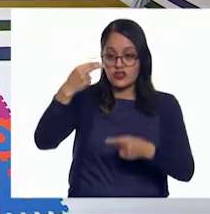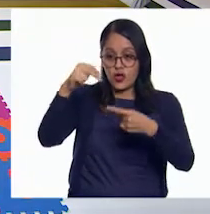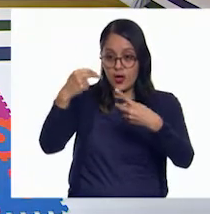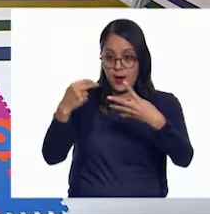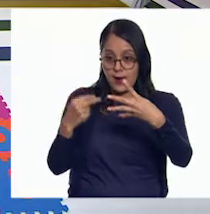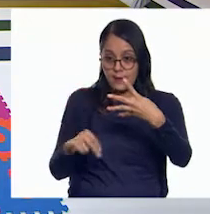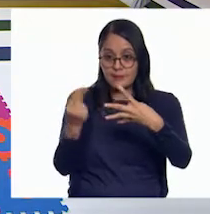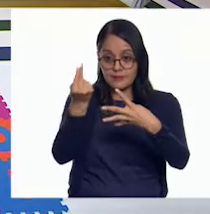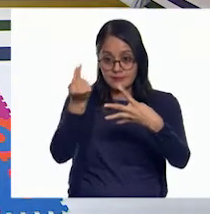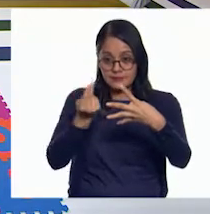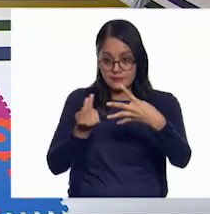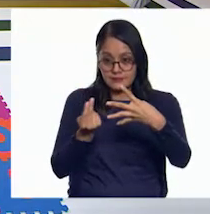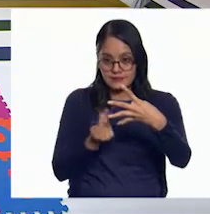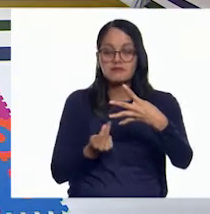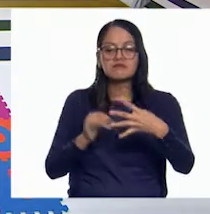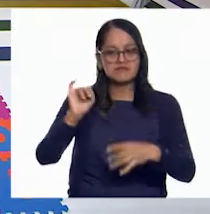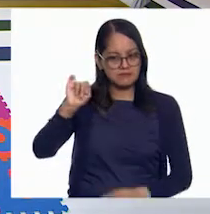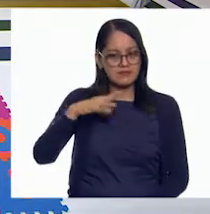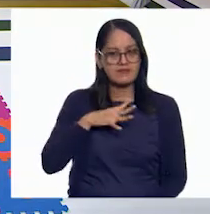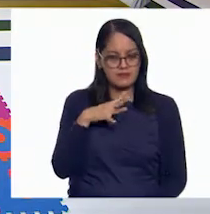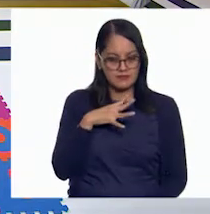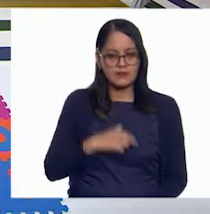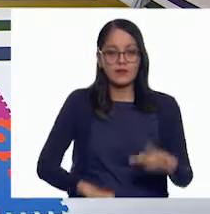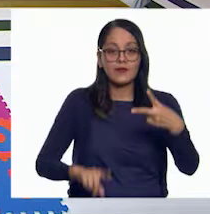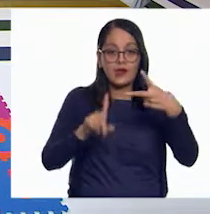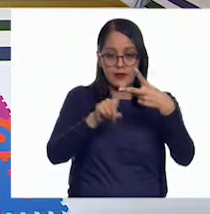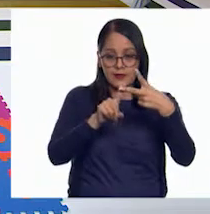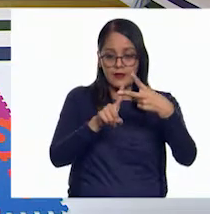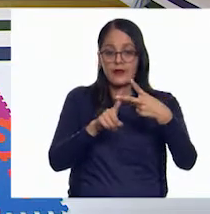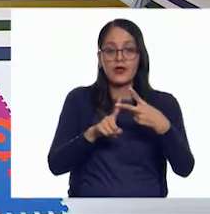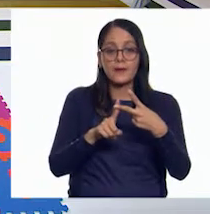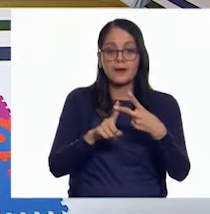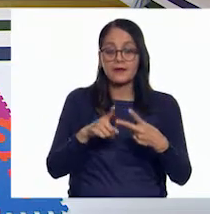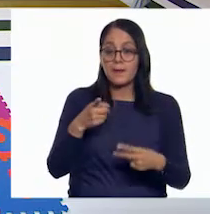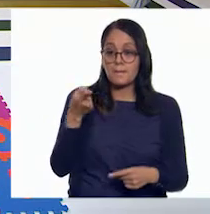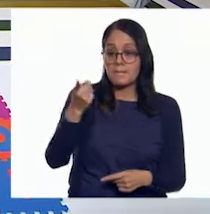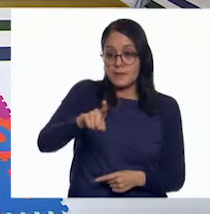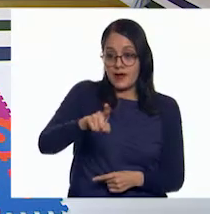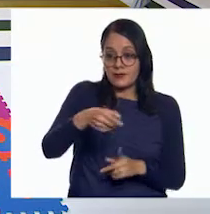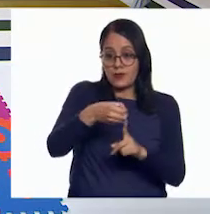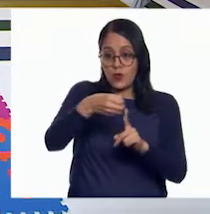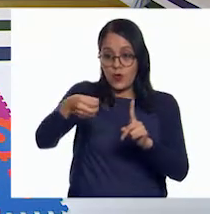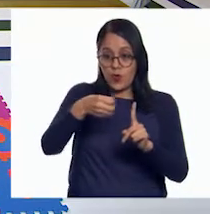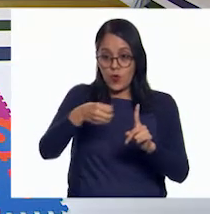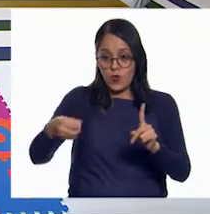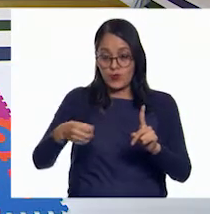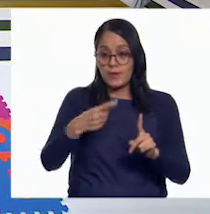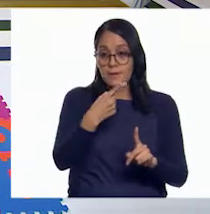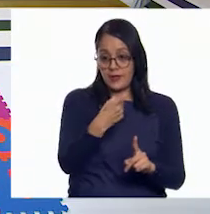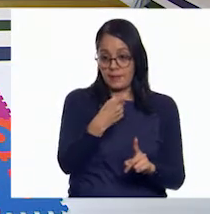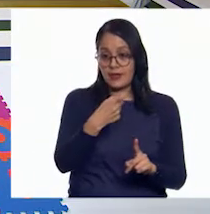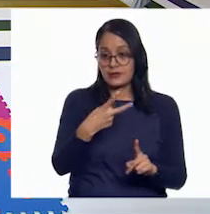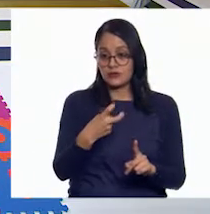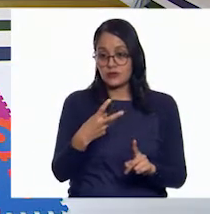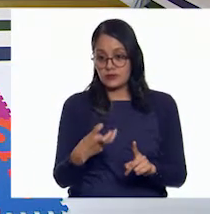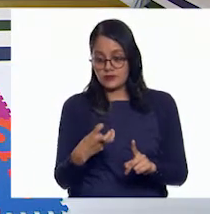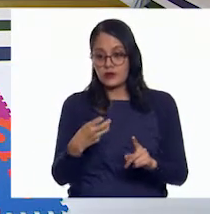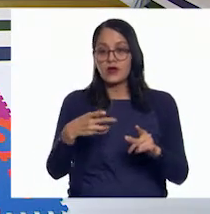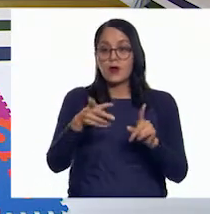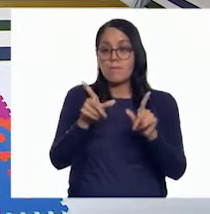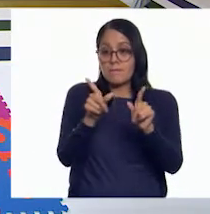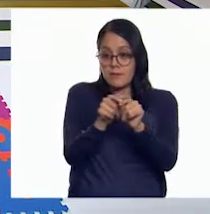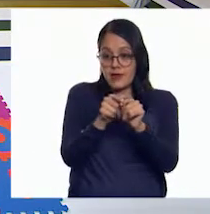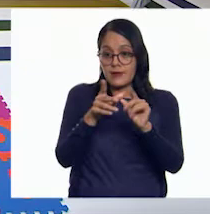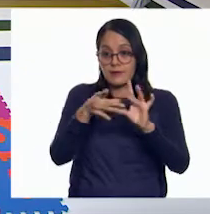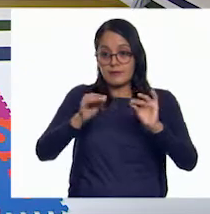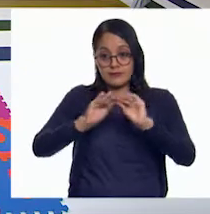menciona. Las indicaciones están ordenadas, ya que están enumeradas, son breves y claras. Sí, sí, sí.